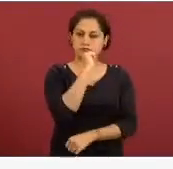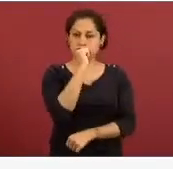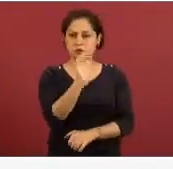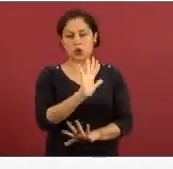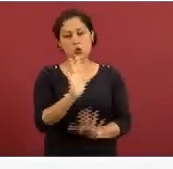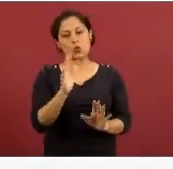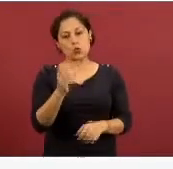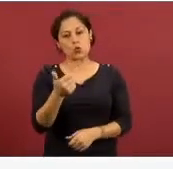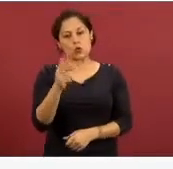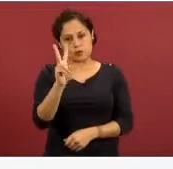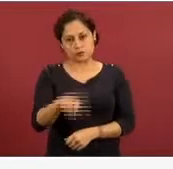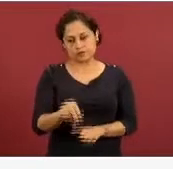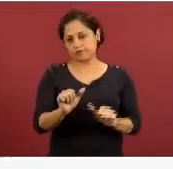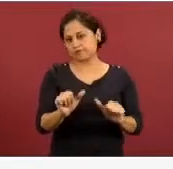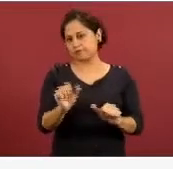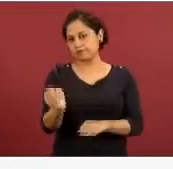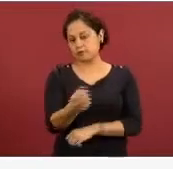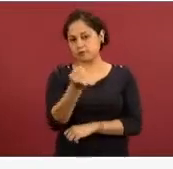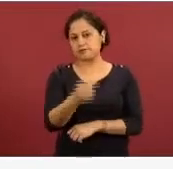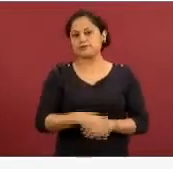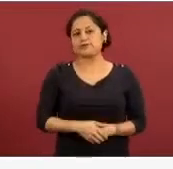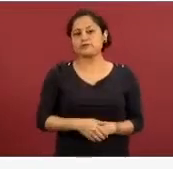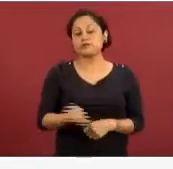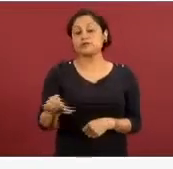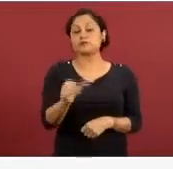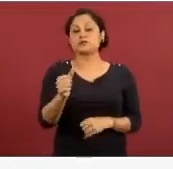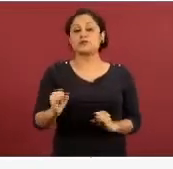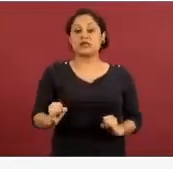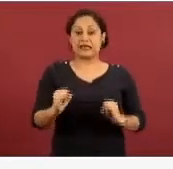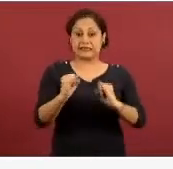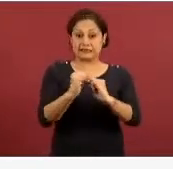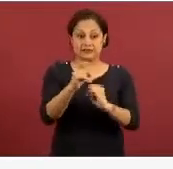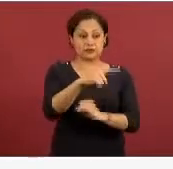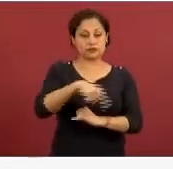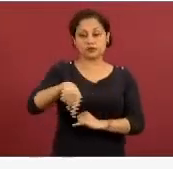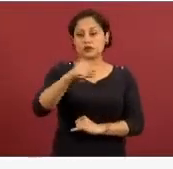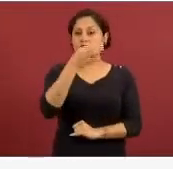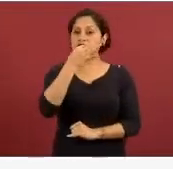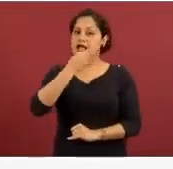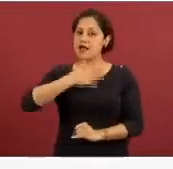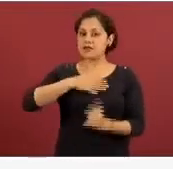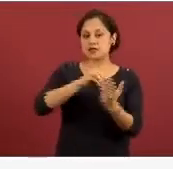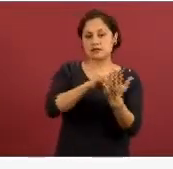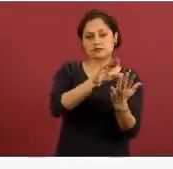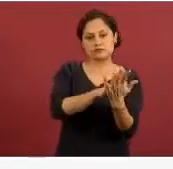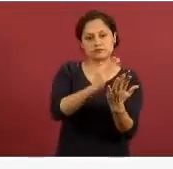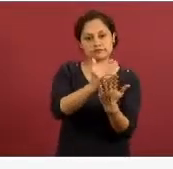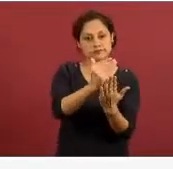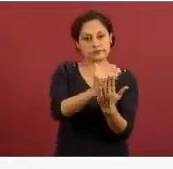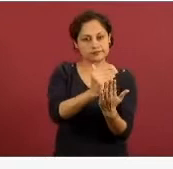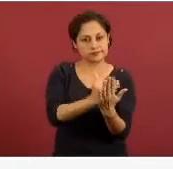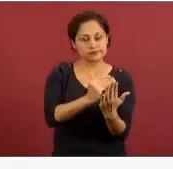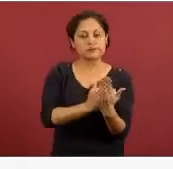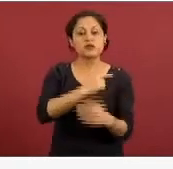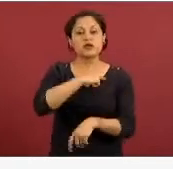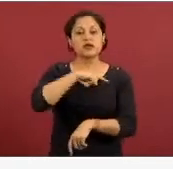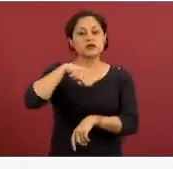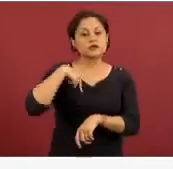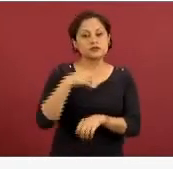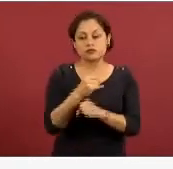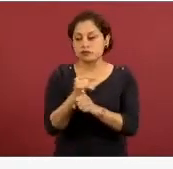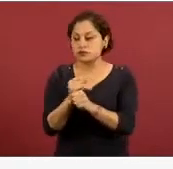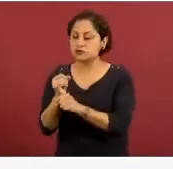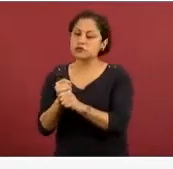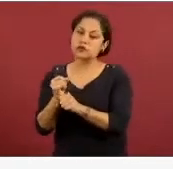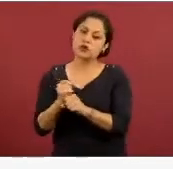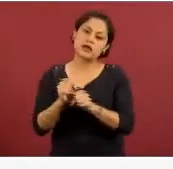afortunado. En cuanto a las instituciones que están reportando estos casos y que estamos dando seguimiento a través del Sistema Nacional de